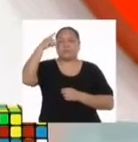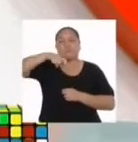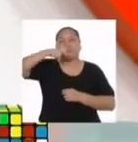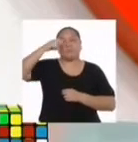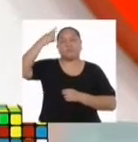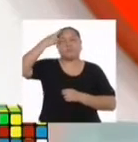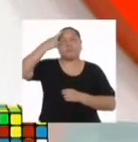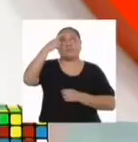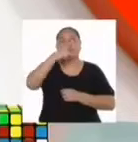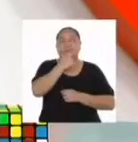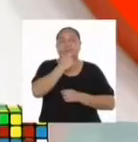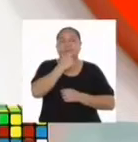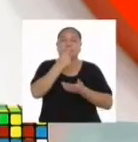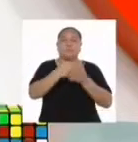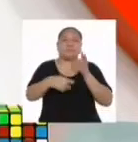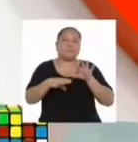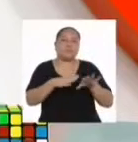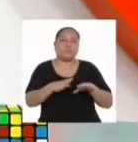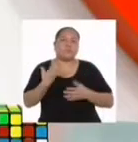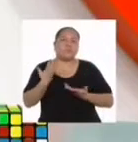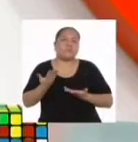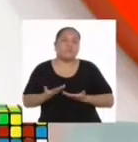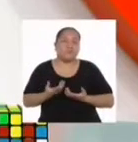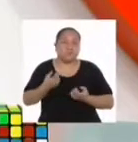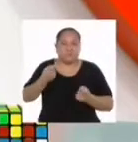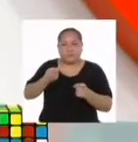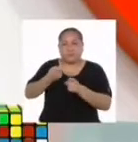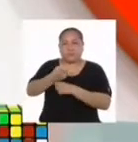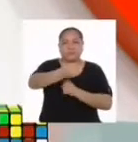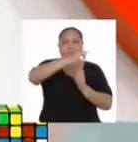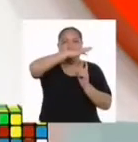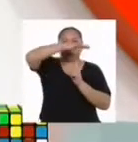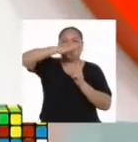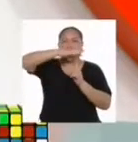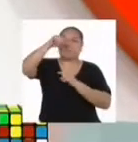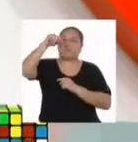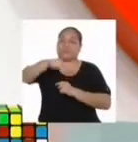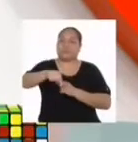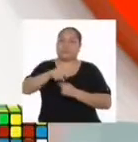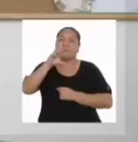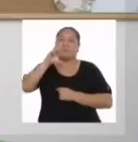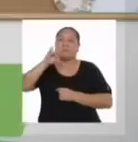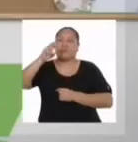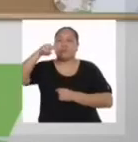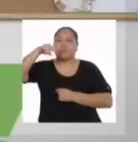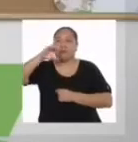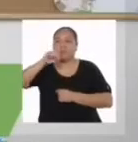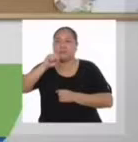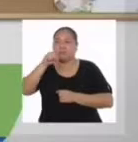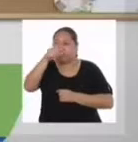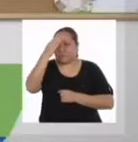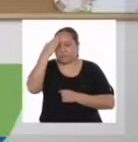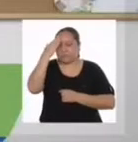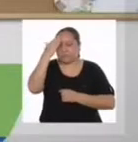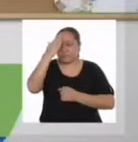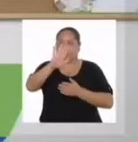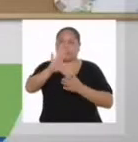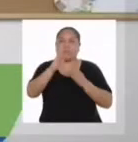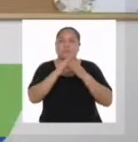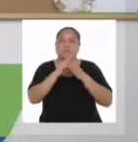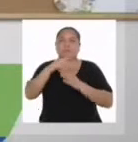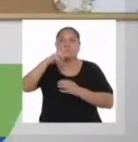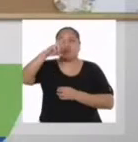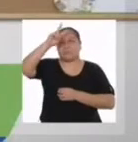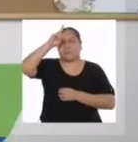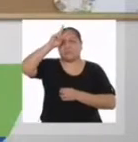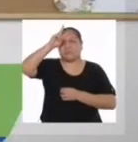debemos reflexionar sobre nuestras acciones y su impacto en el ambiente, en este caso en las cuencas. ¿Y sabían en casa que el